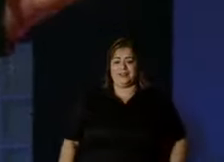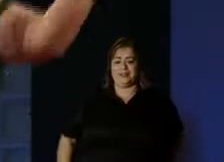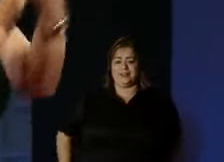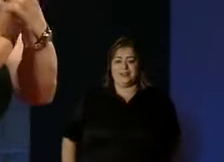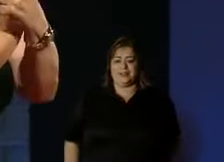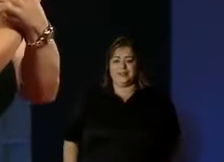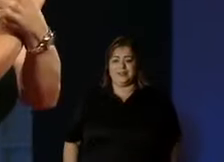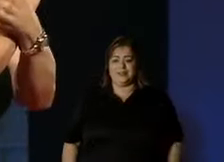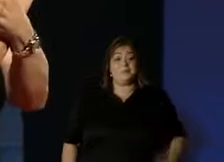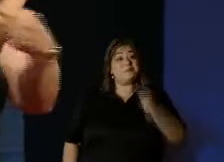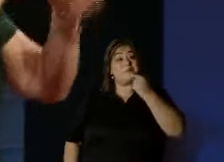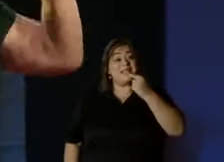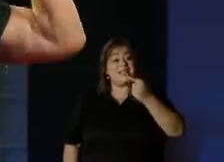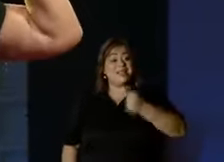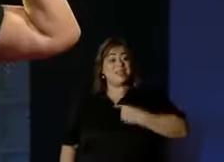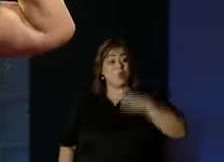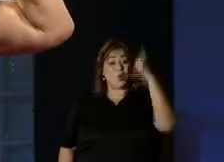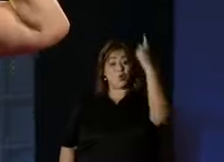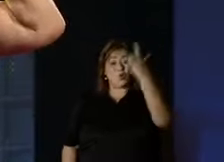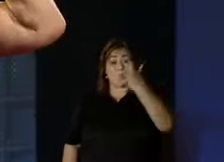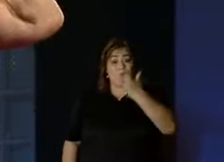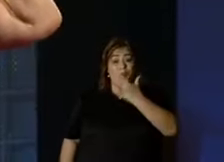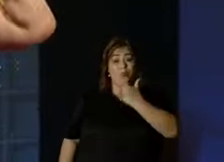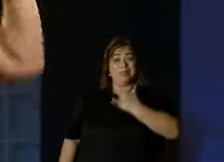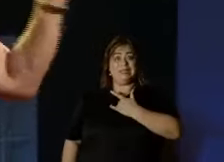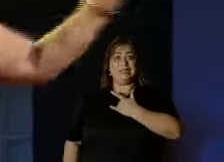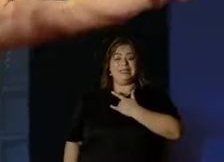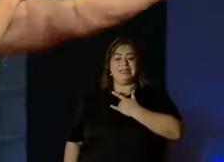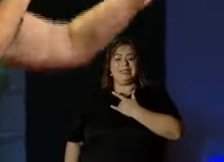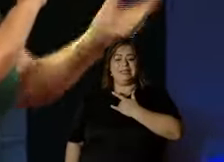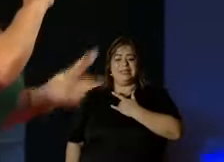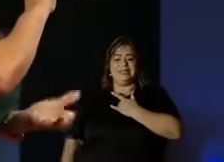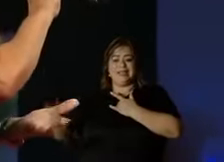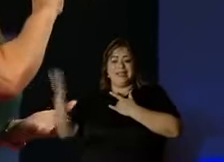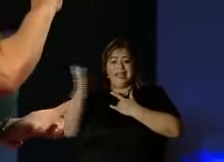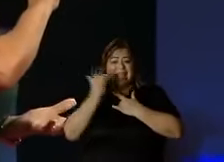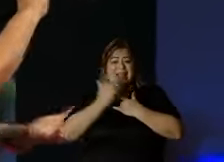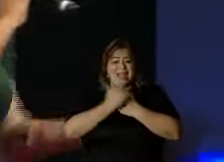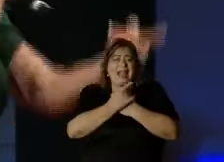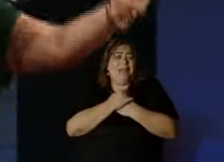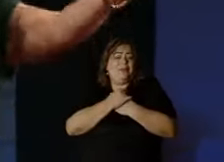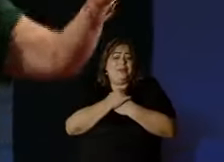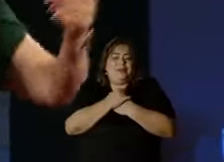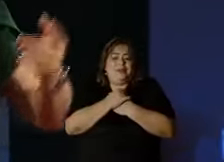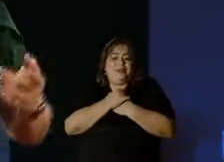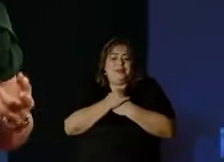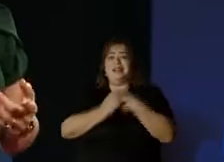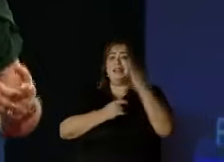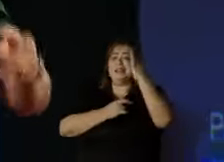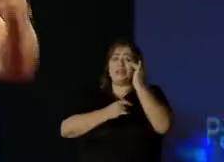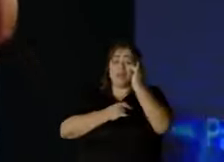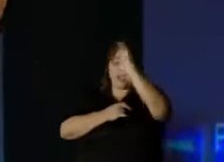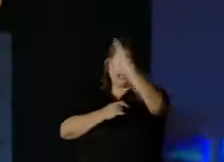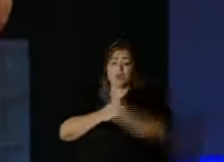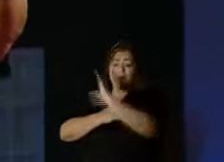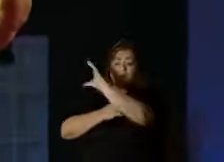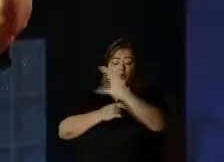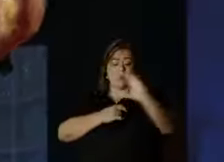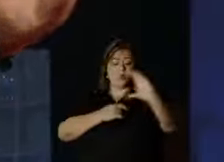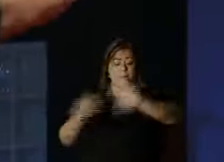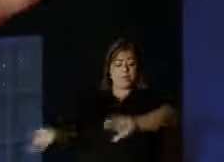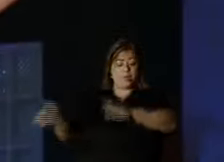Me dijo, te amo, que ni te imaginas. Te amé tanto, tanto, que entregué mi vida por